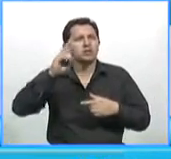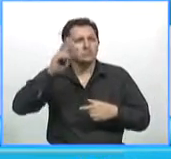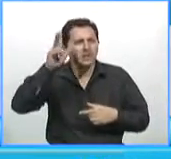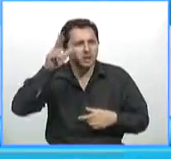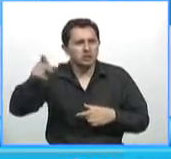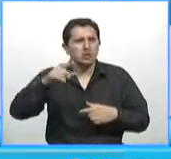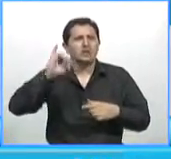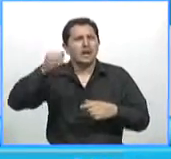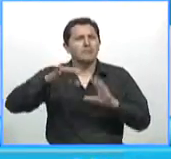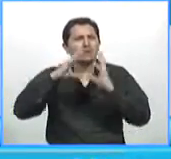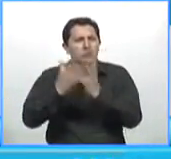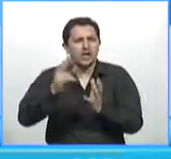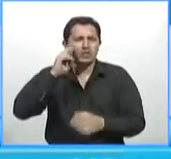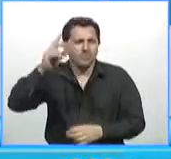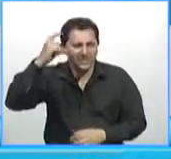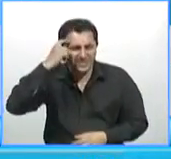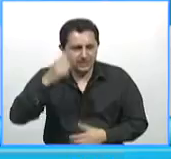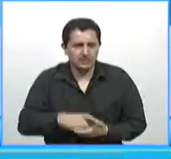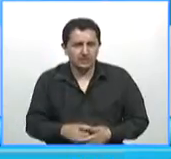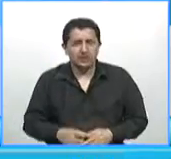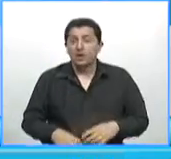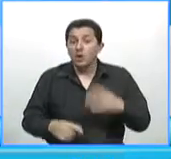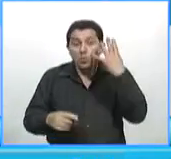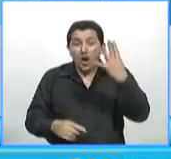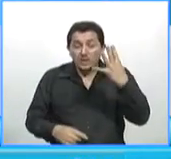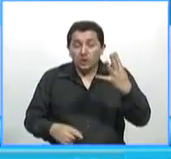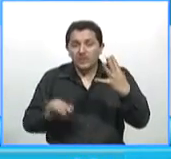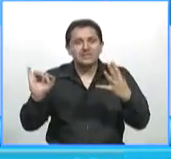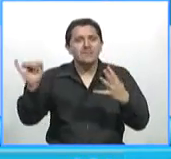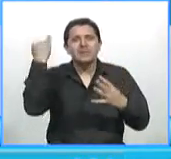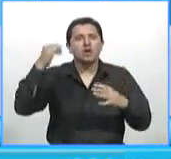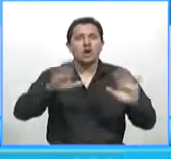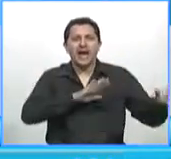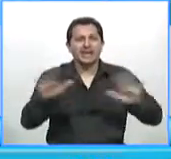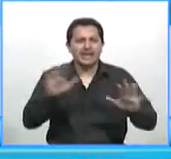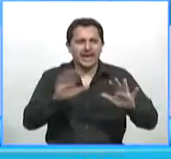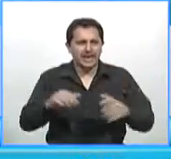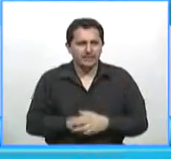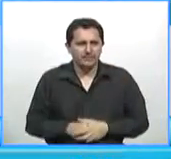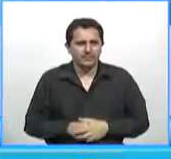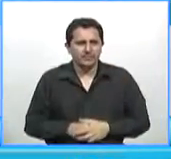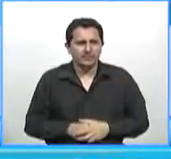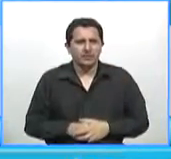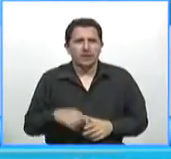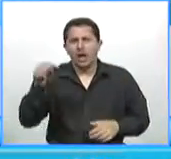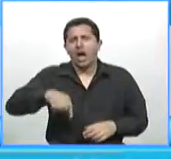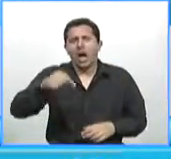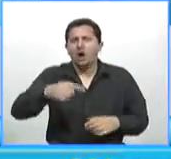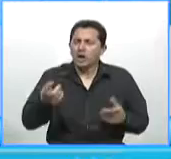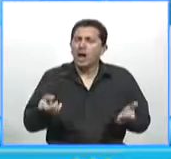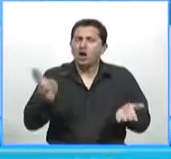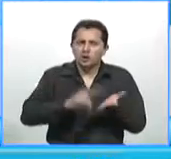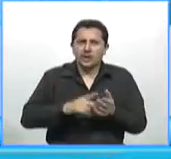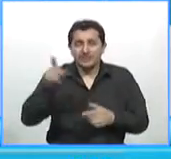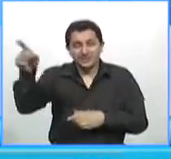2010. Además, fue elegida 4 veces la mejor en su puesto en Champions Trophy. Recientemente se volvió a consagrar con la